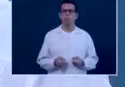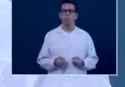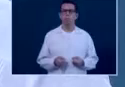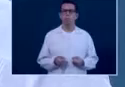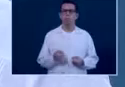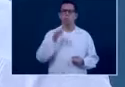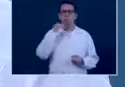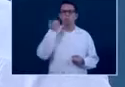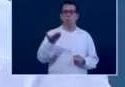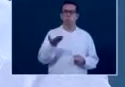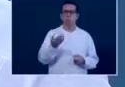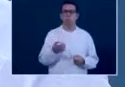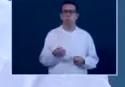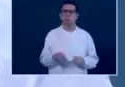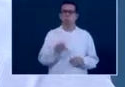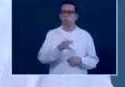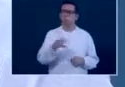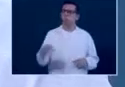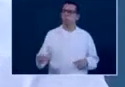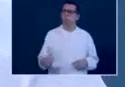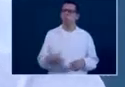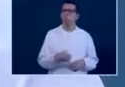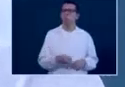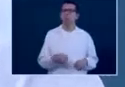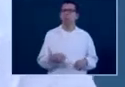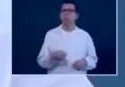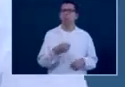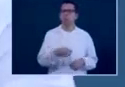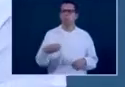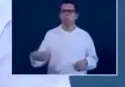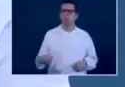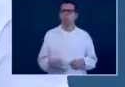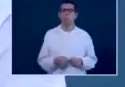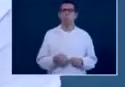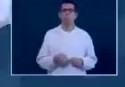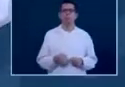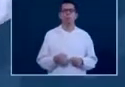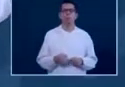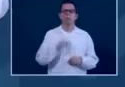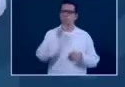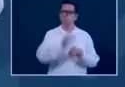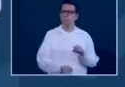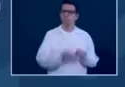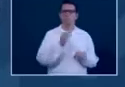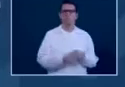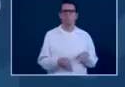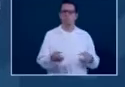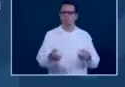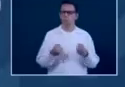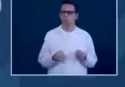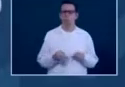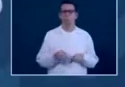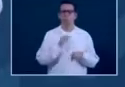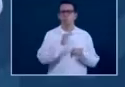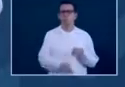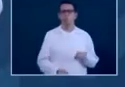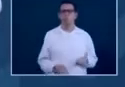Queremos transformar a México. Vamos a acabar con la corrupción, vamos a acabar con la impunidad.